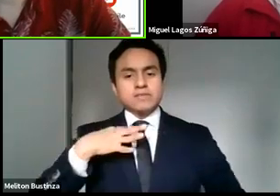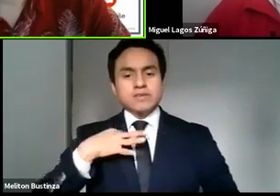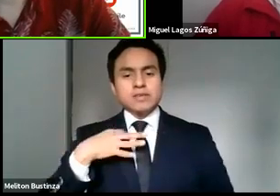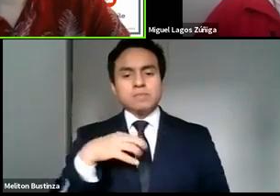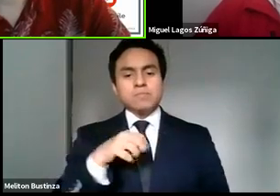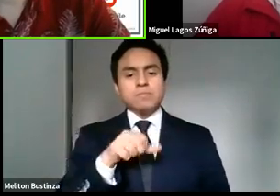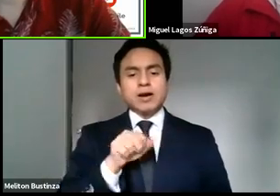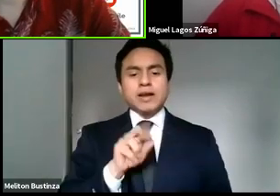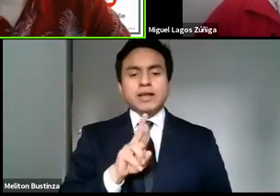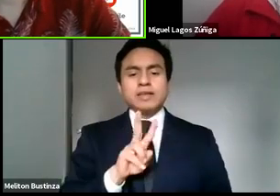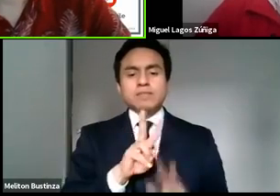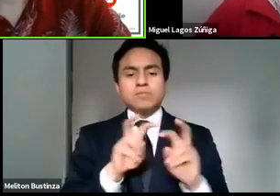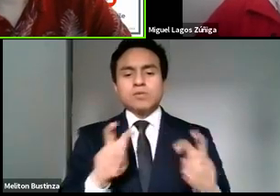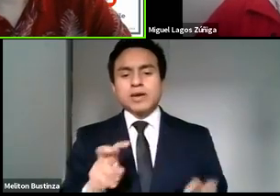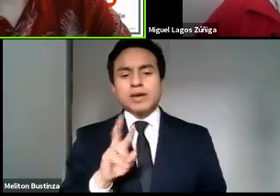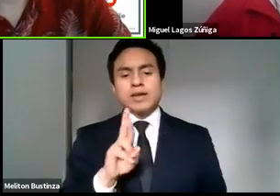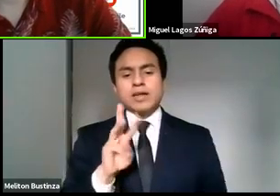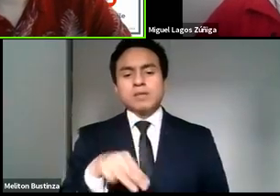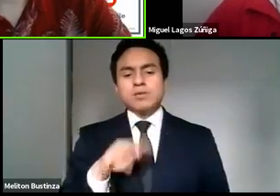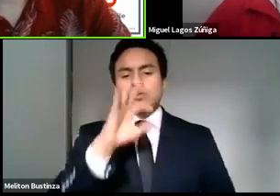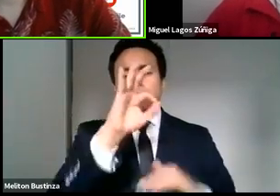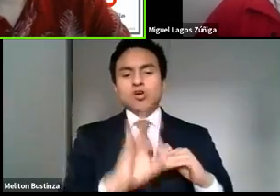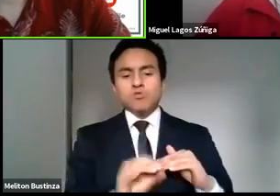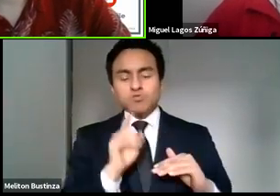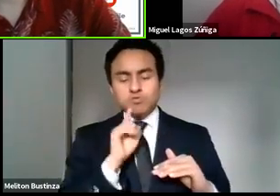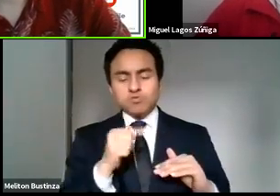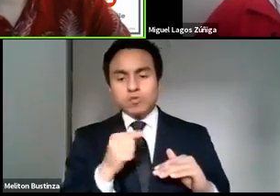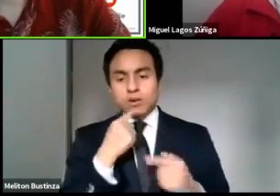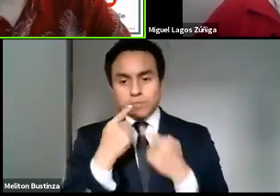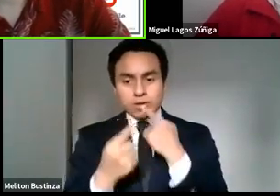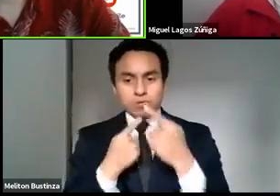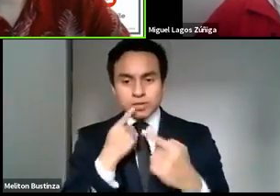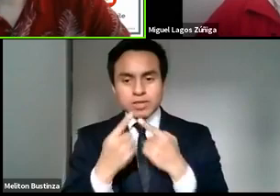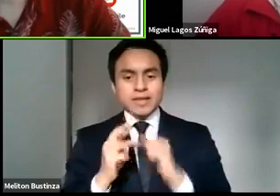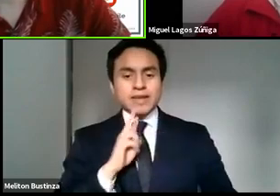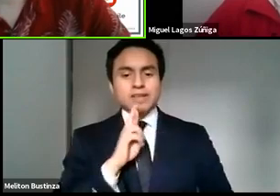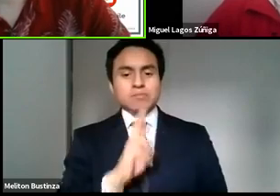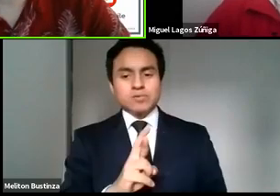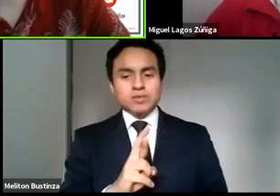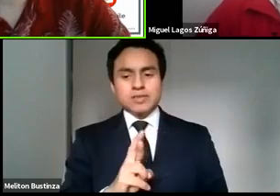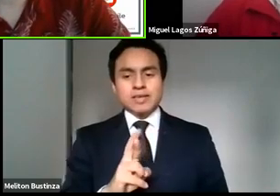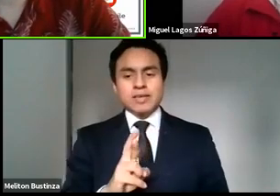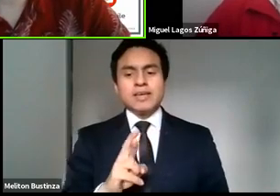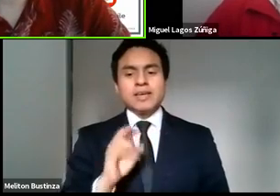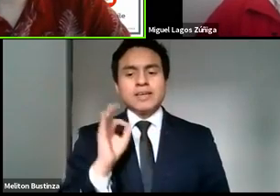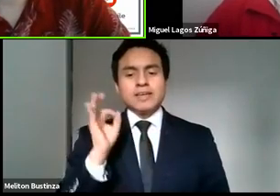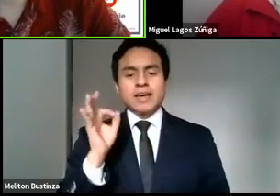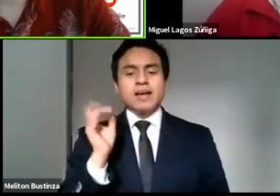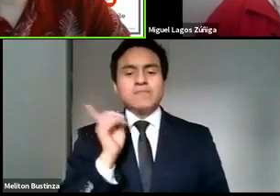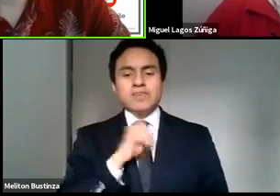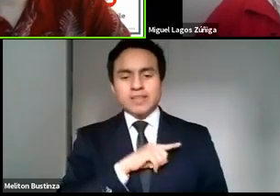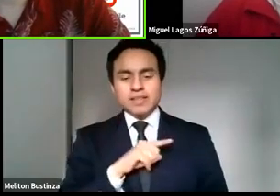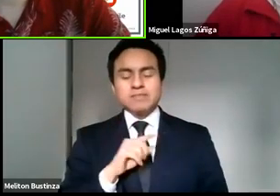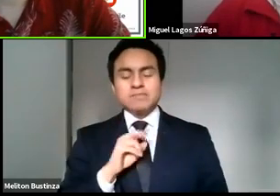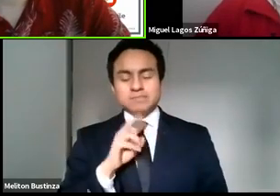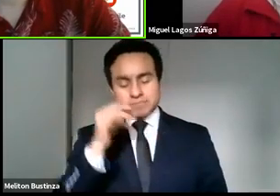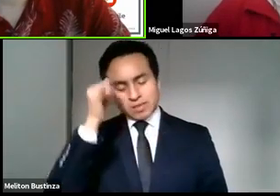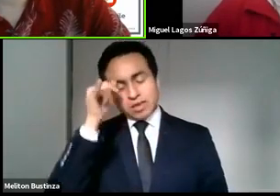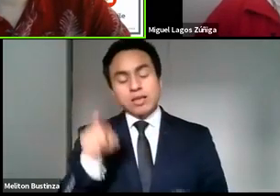Explora RM Surponiente. Las preguntas serán respondidas al final de esta sesión por